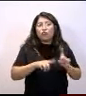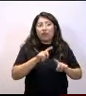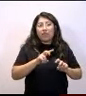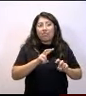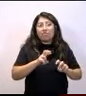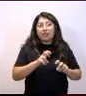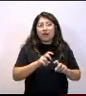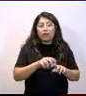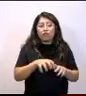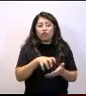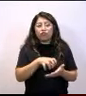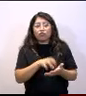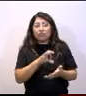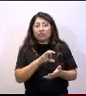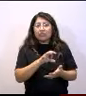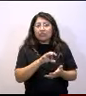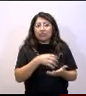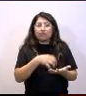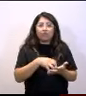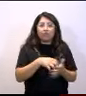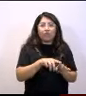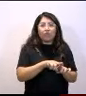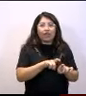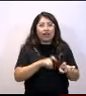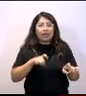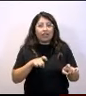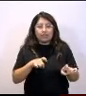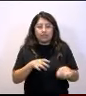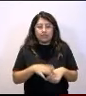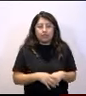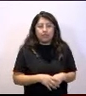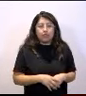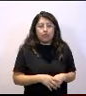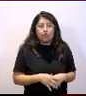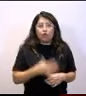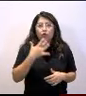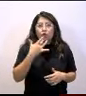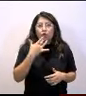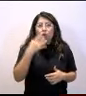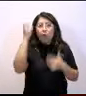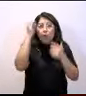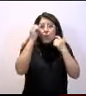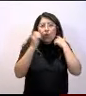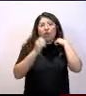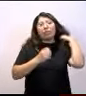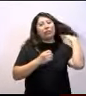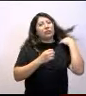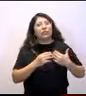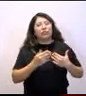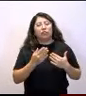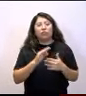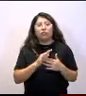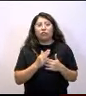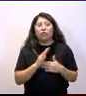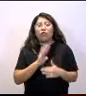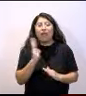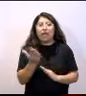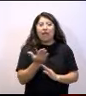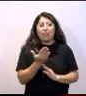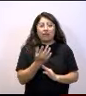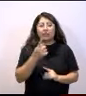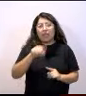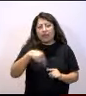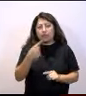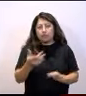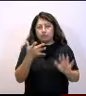las medidas que plantea este proyecto. Un sesgo regresivo que se refleja, por ejemplo, luego